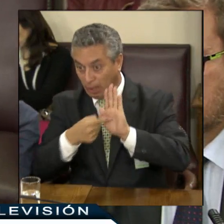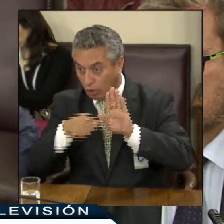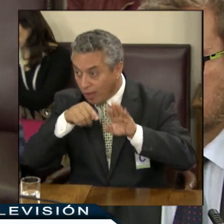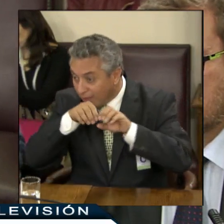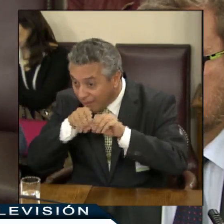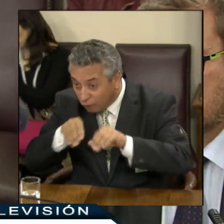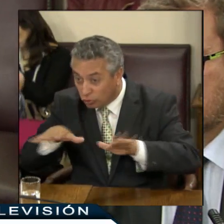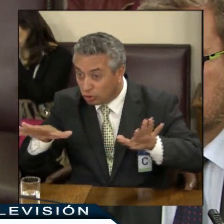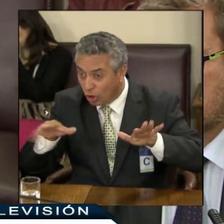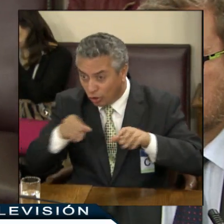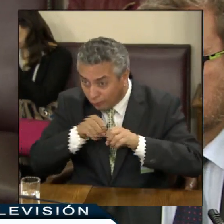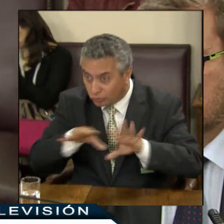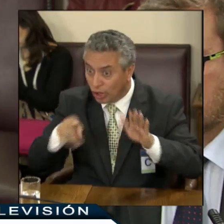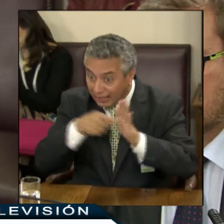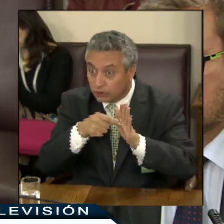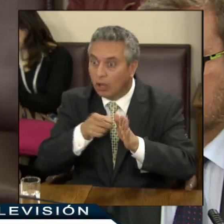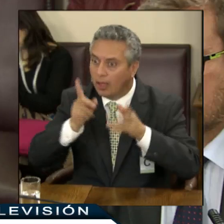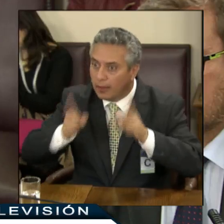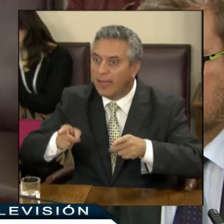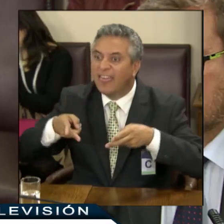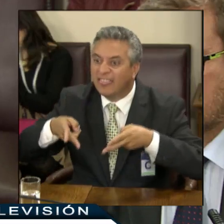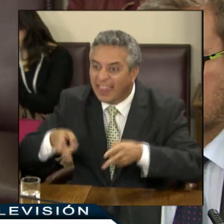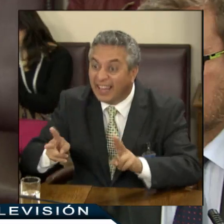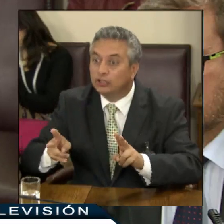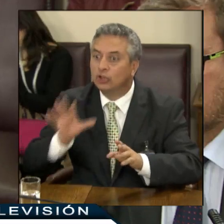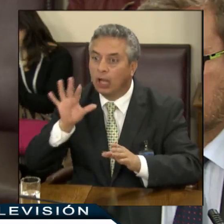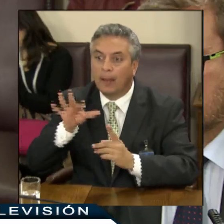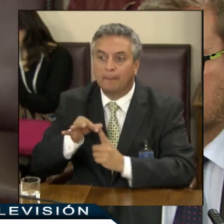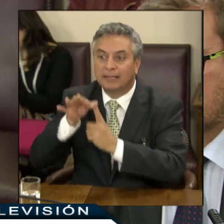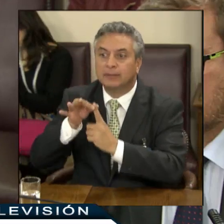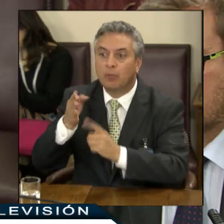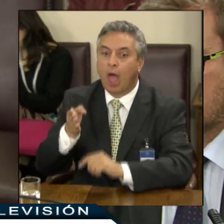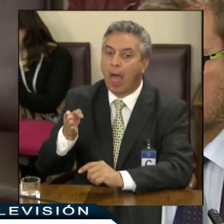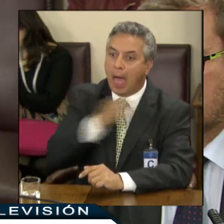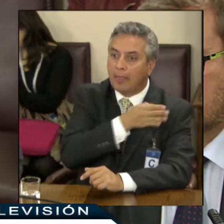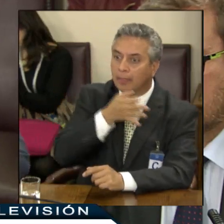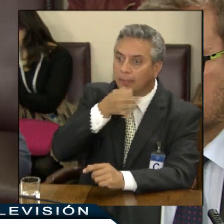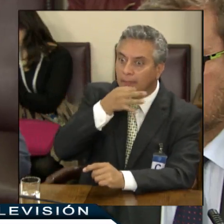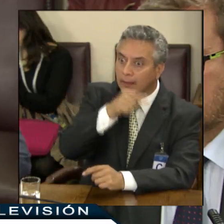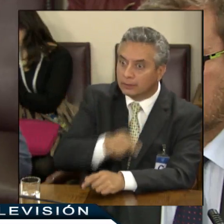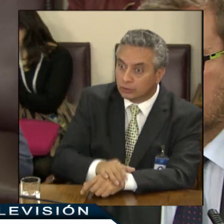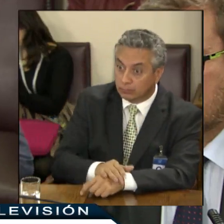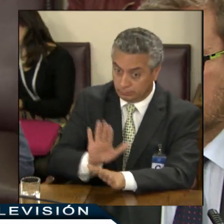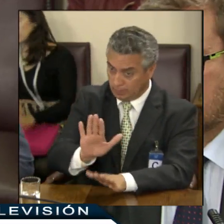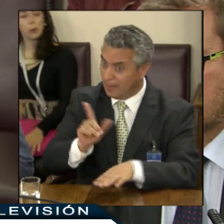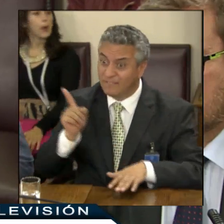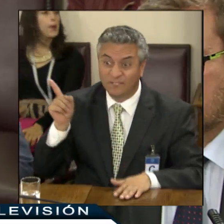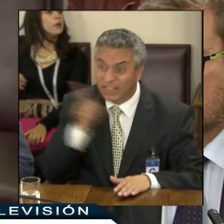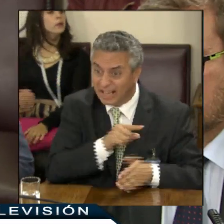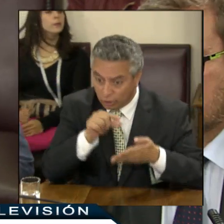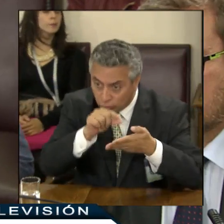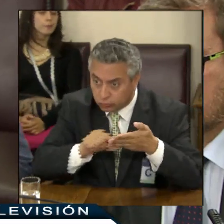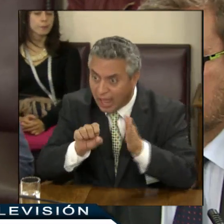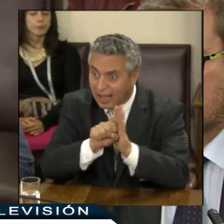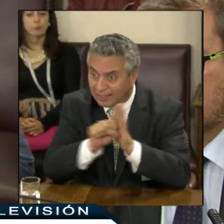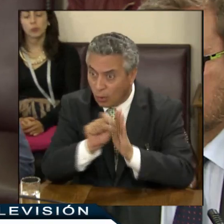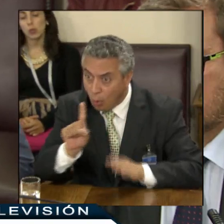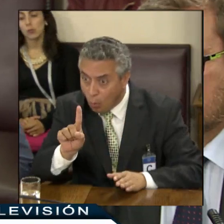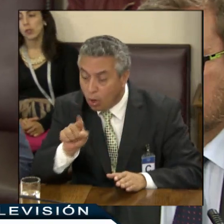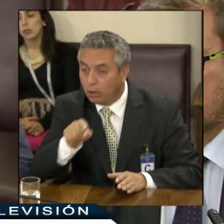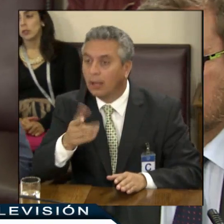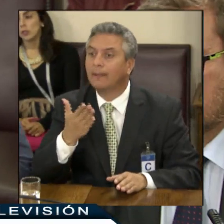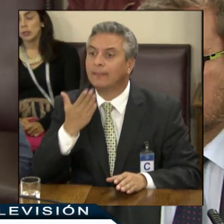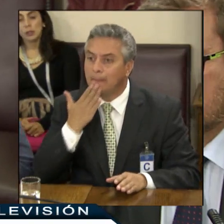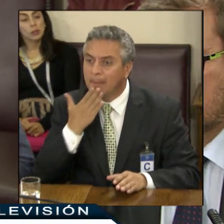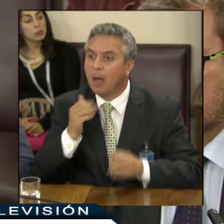ella y que la difusión de ella se deben cautelar los derechos y principios antes referidos final inciso final del artículo 1